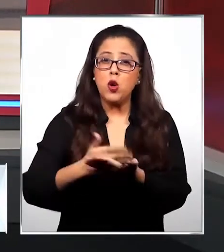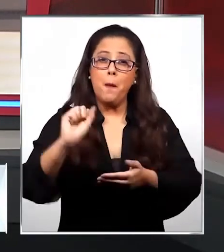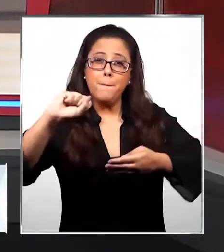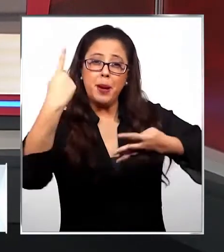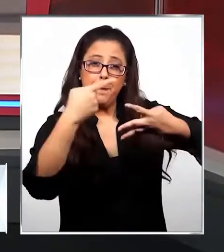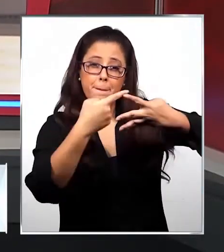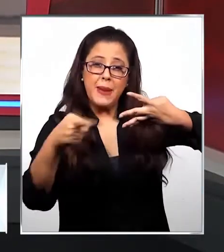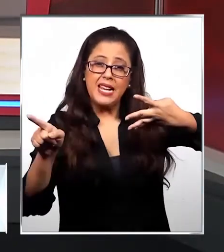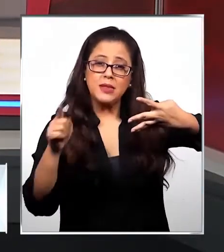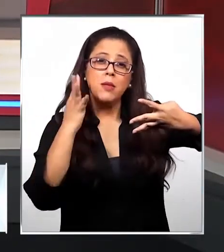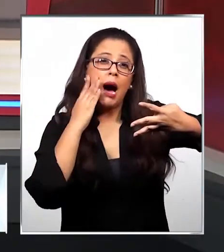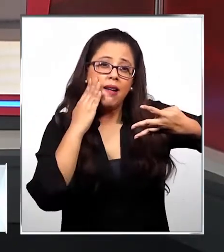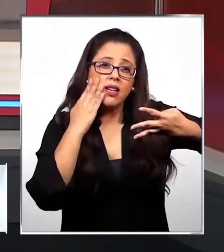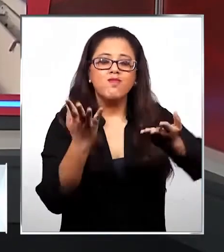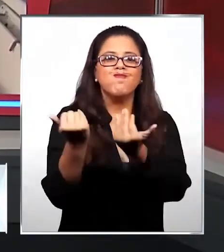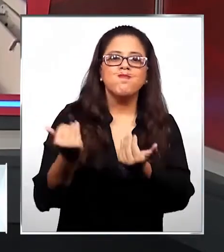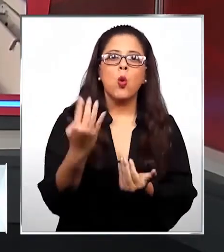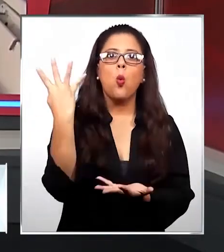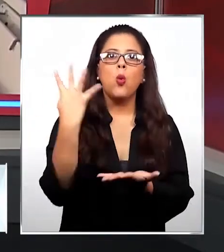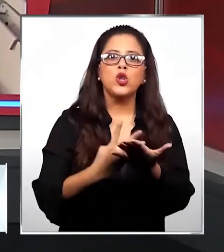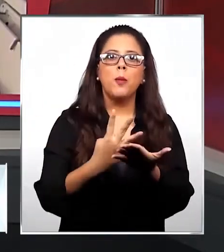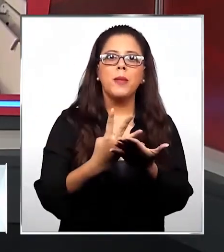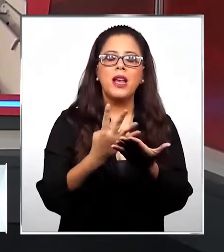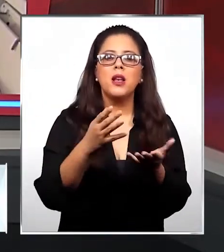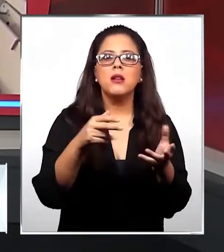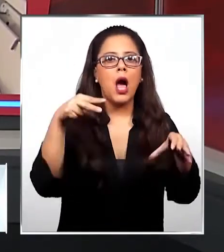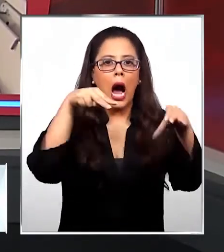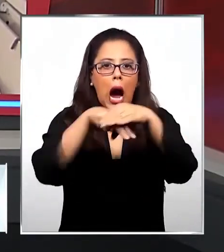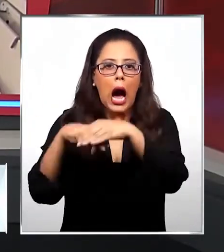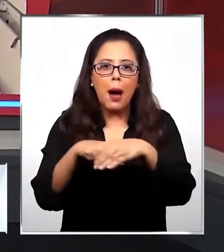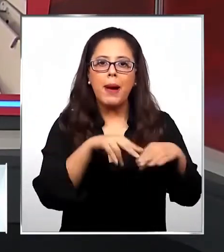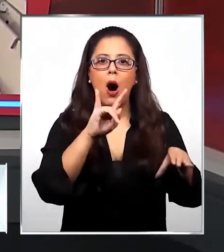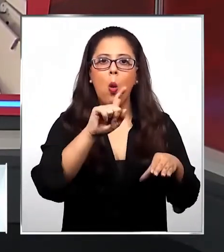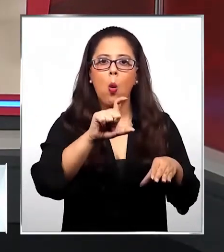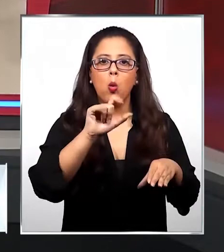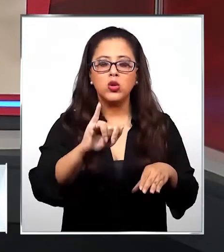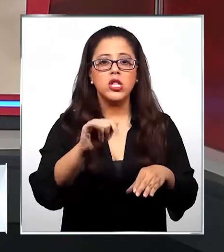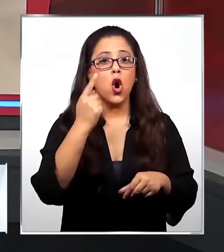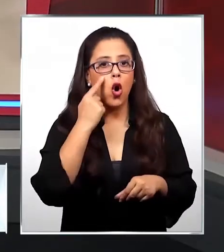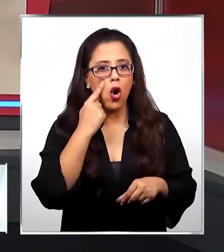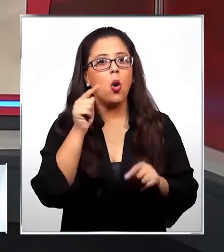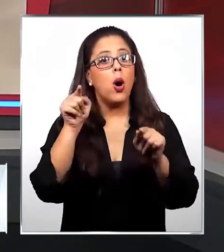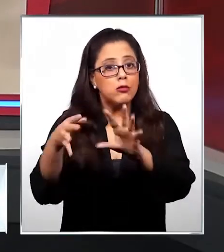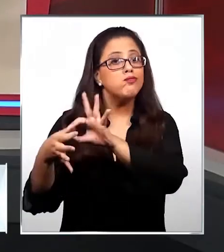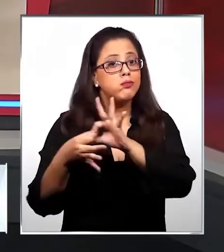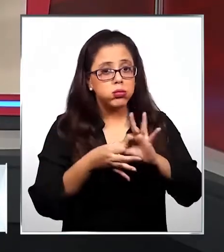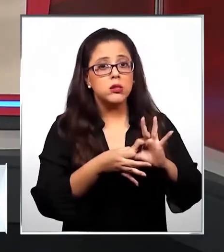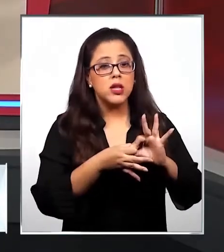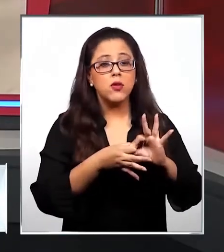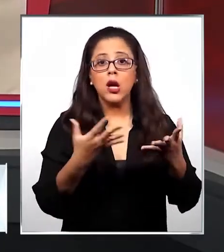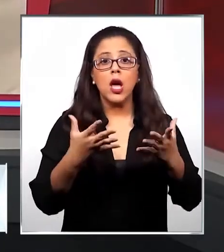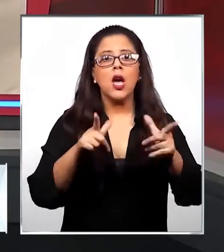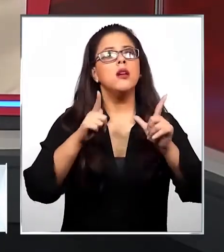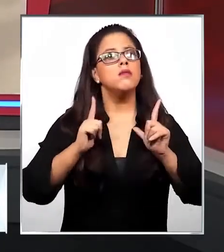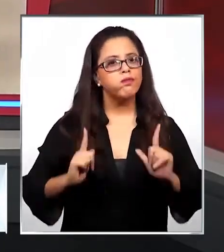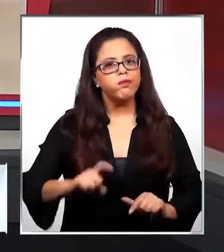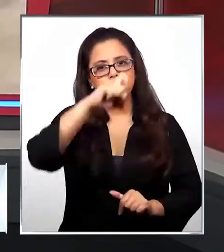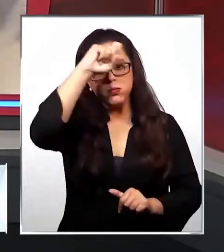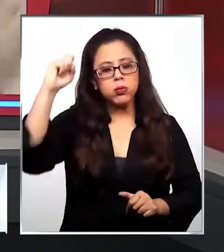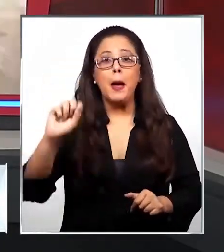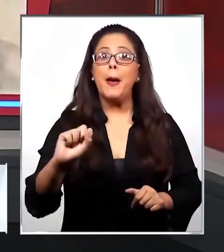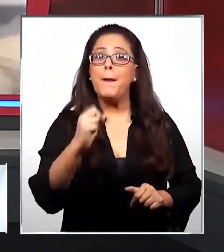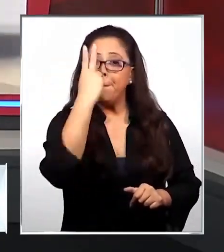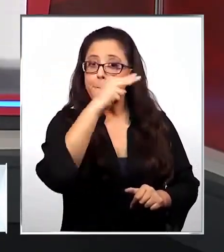abril se van a necesitar 4.000 camas críticas. Atención con las consecuencias de las vacaciones del verano. Marzo ha sido